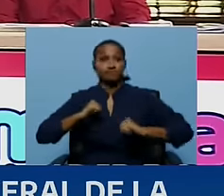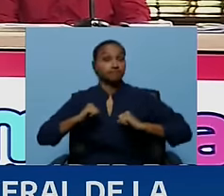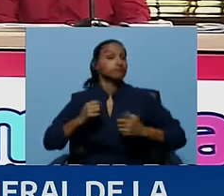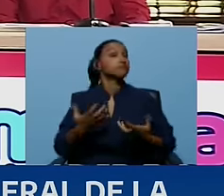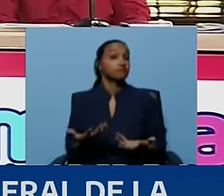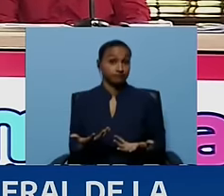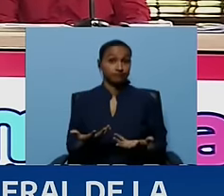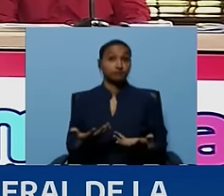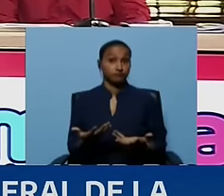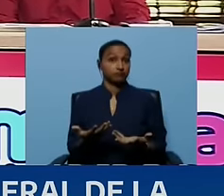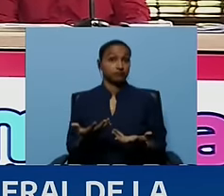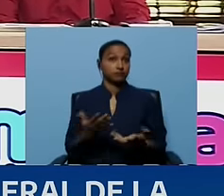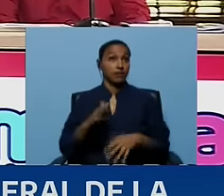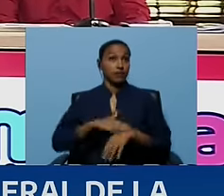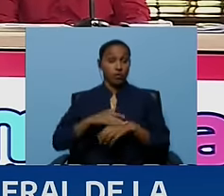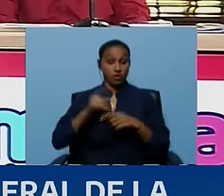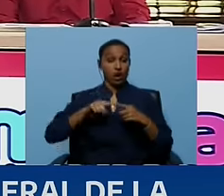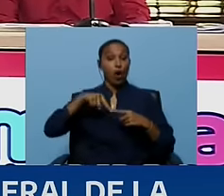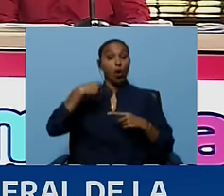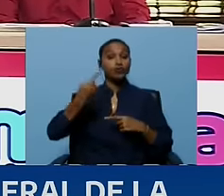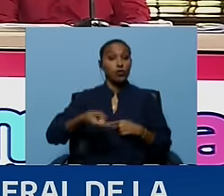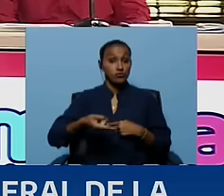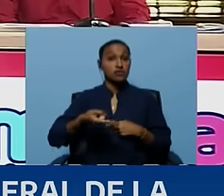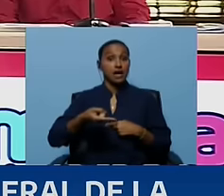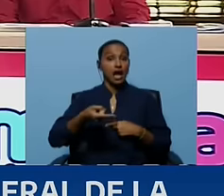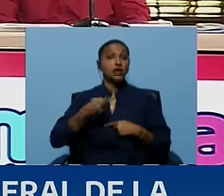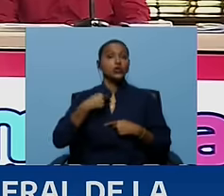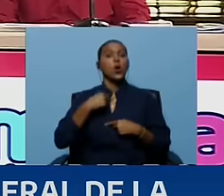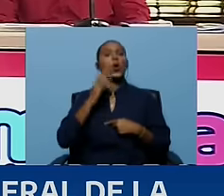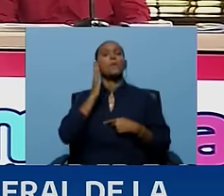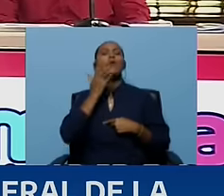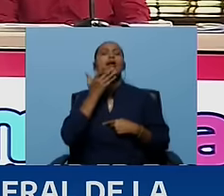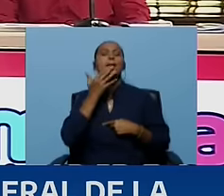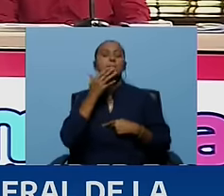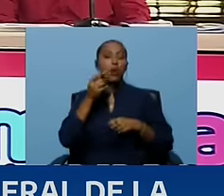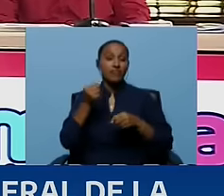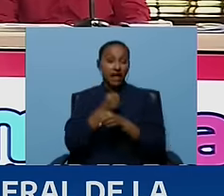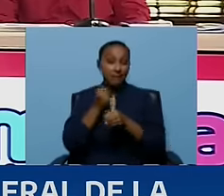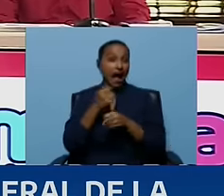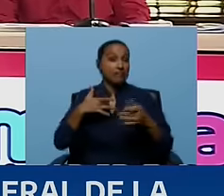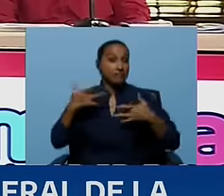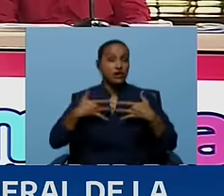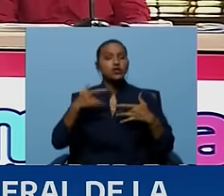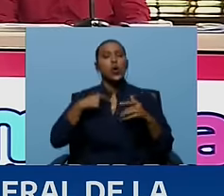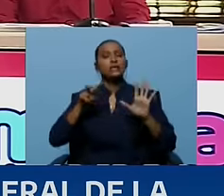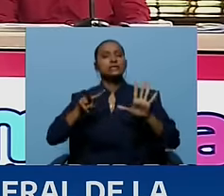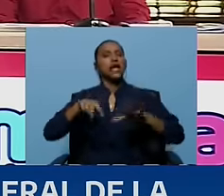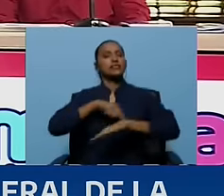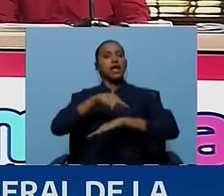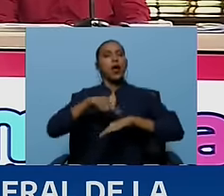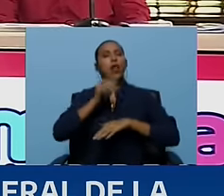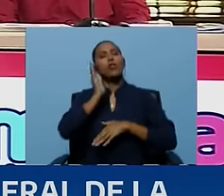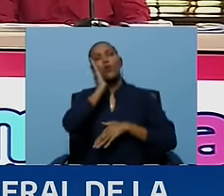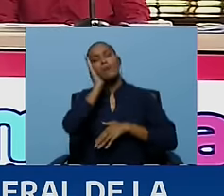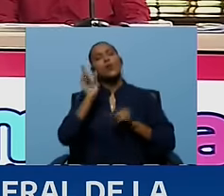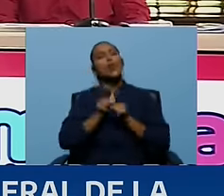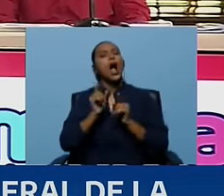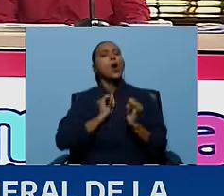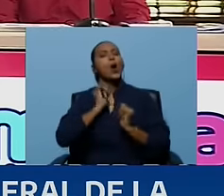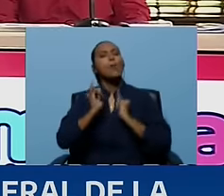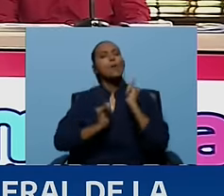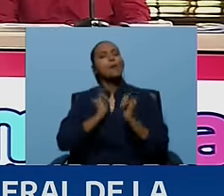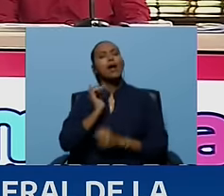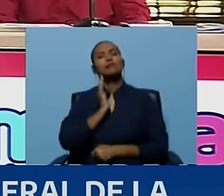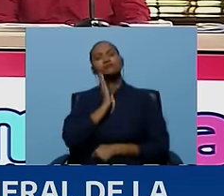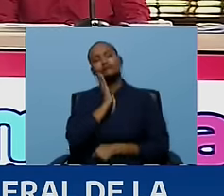Cuando tengo al otro día actividad en la tarde, duermo hasta 7 horas. Como un bebé. Yo una vez dije esto,